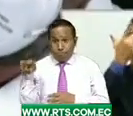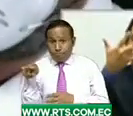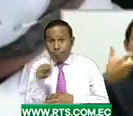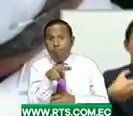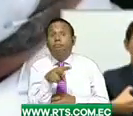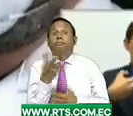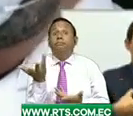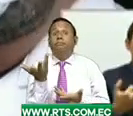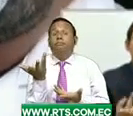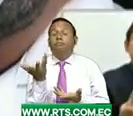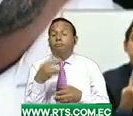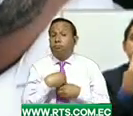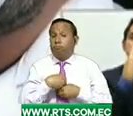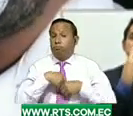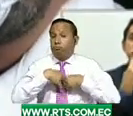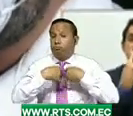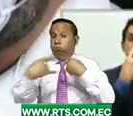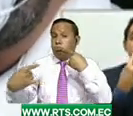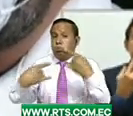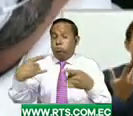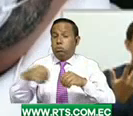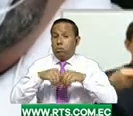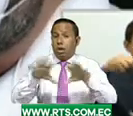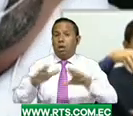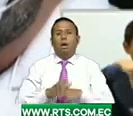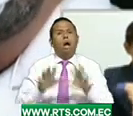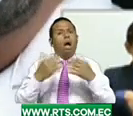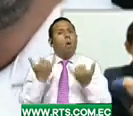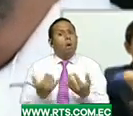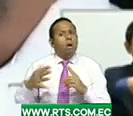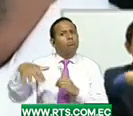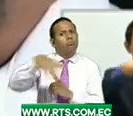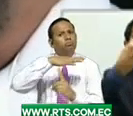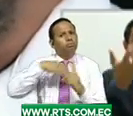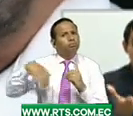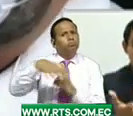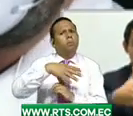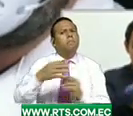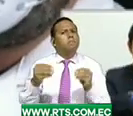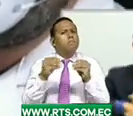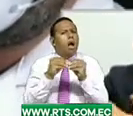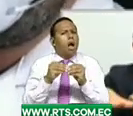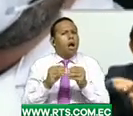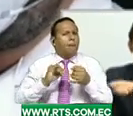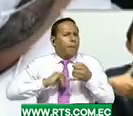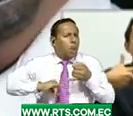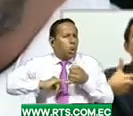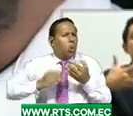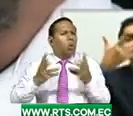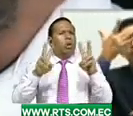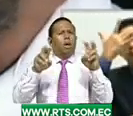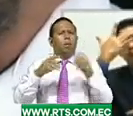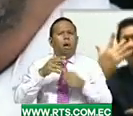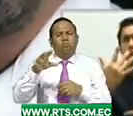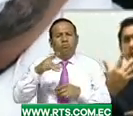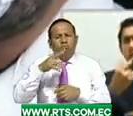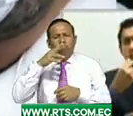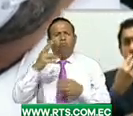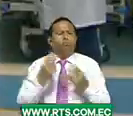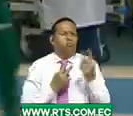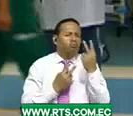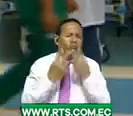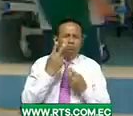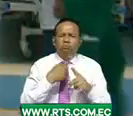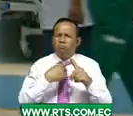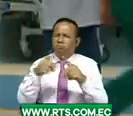el ambiente hay ahorita otro tipo de virus, como el sincitial respiratorio, el virus de la influenza, y todo esto ha sumado.